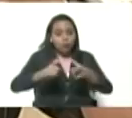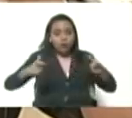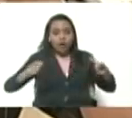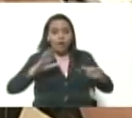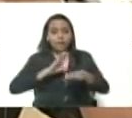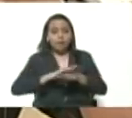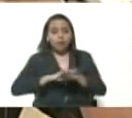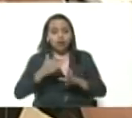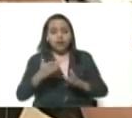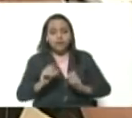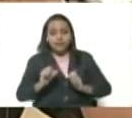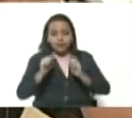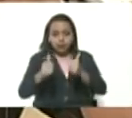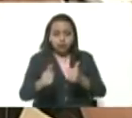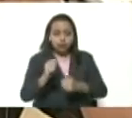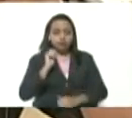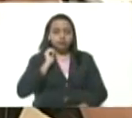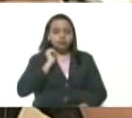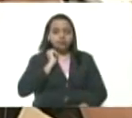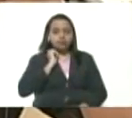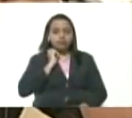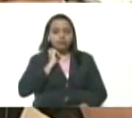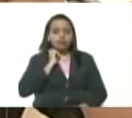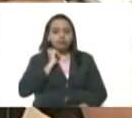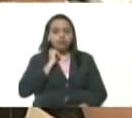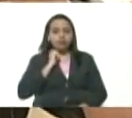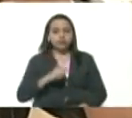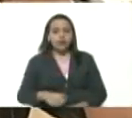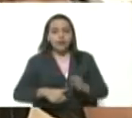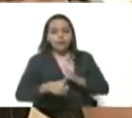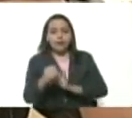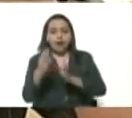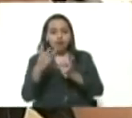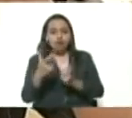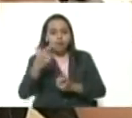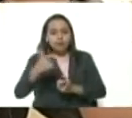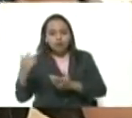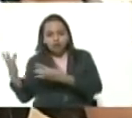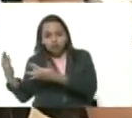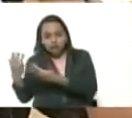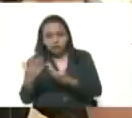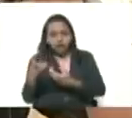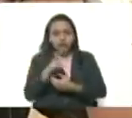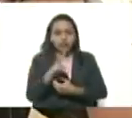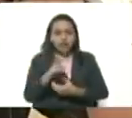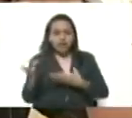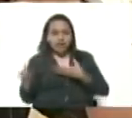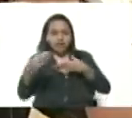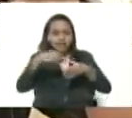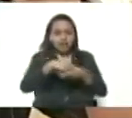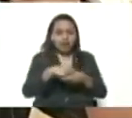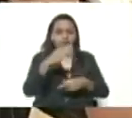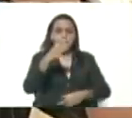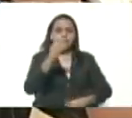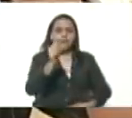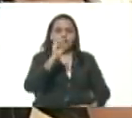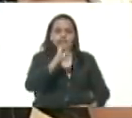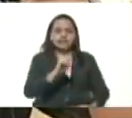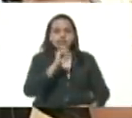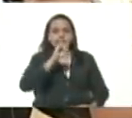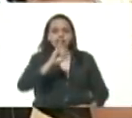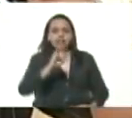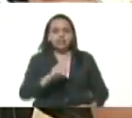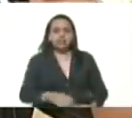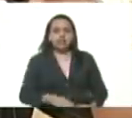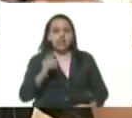ahí empezaron, cuando empezó la ola grande a crecer en el país, justamente entraron por el pase del estado Apure. Igual pasa